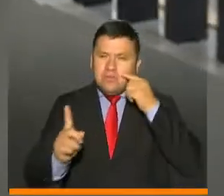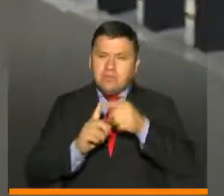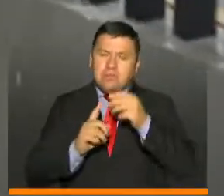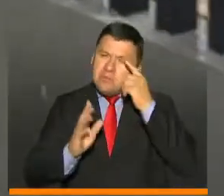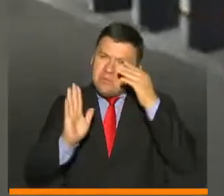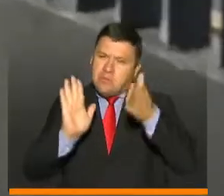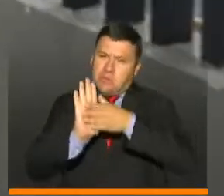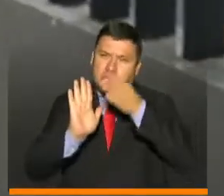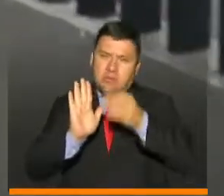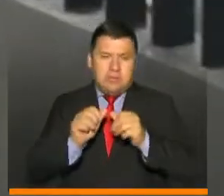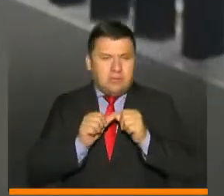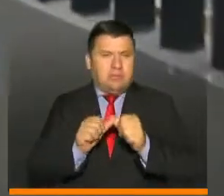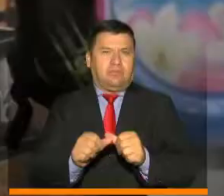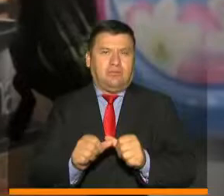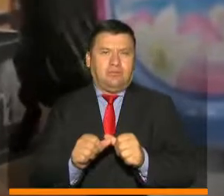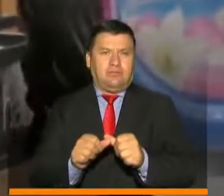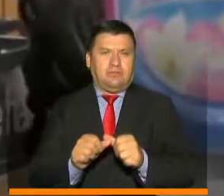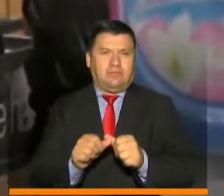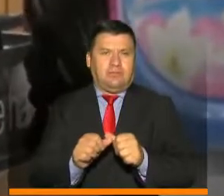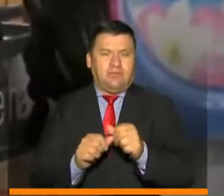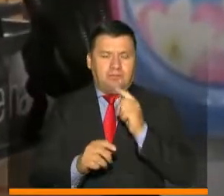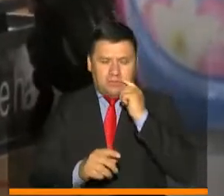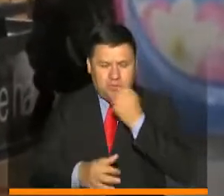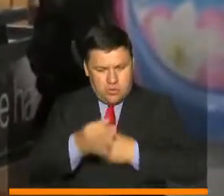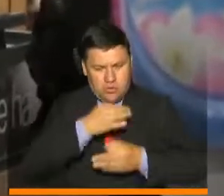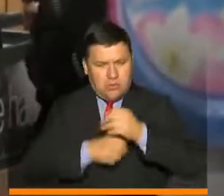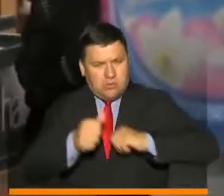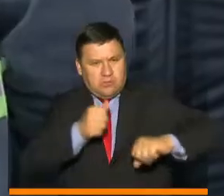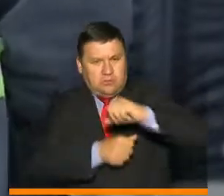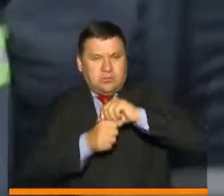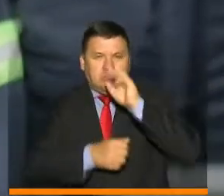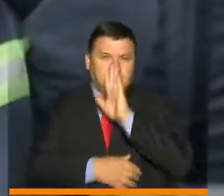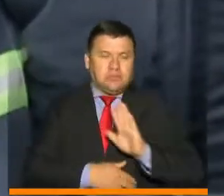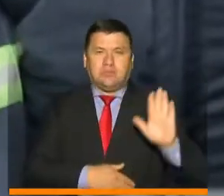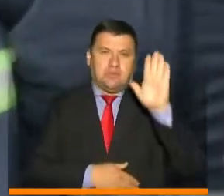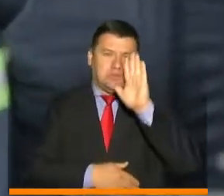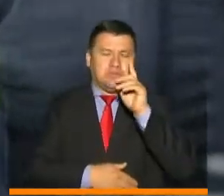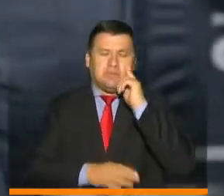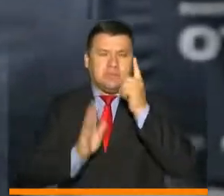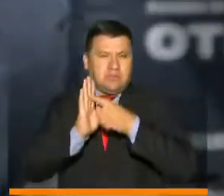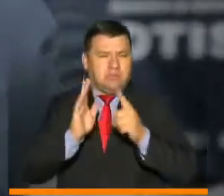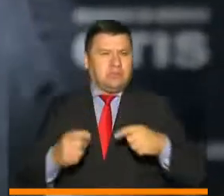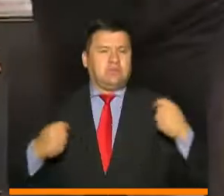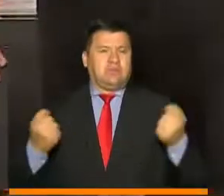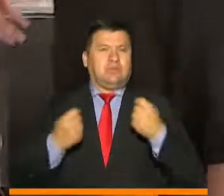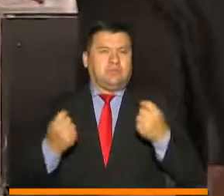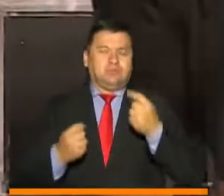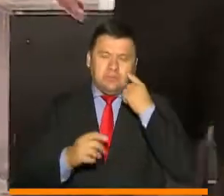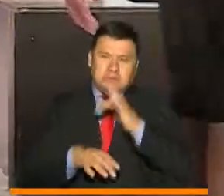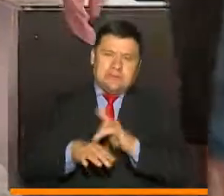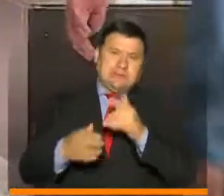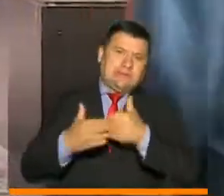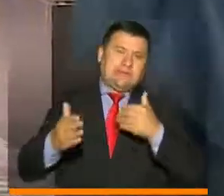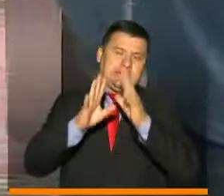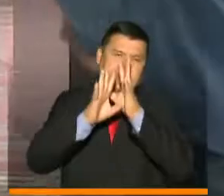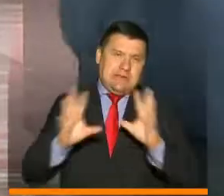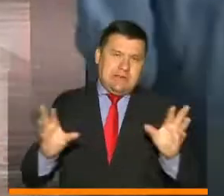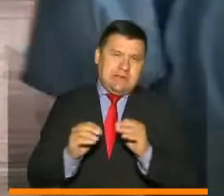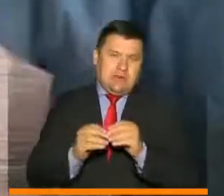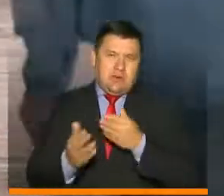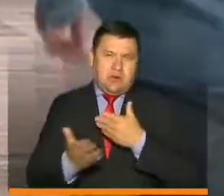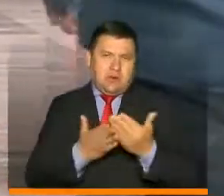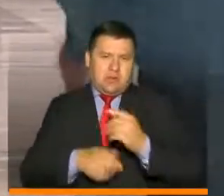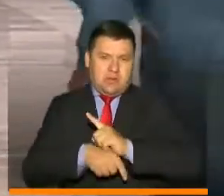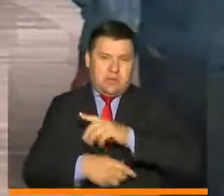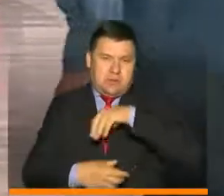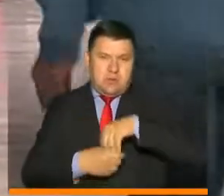las pautas para mantener las medidas de autocuidado en la reactivación nacional, como parte de la campaña Madrúguele a la Navidad y